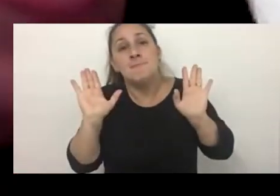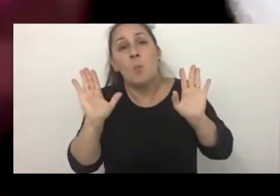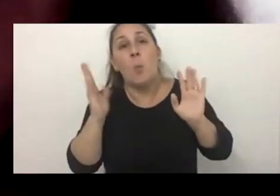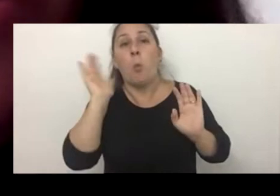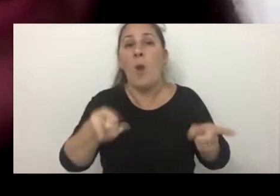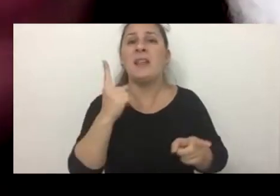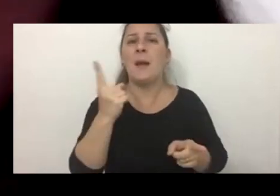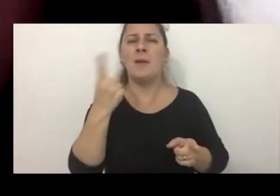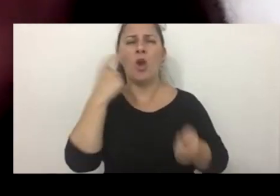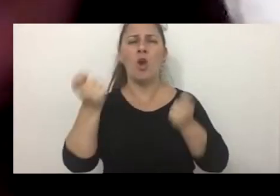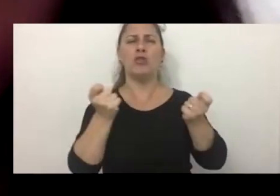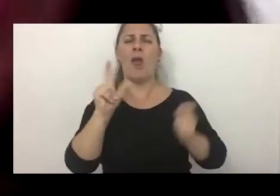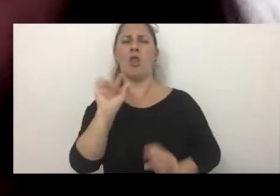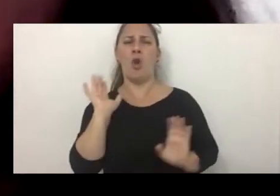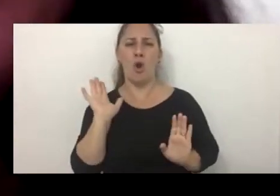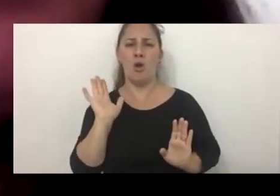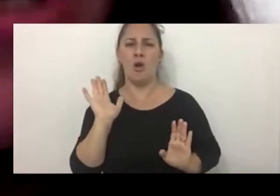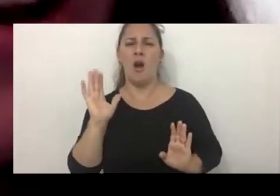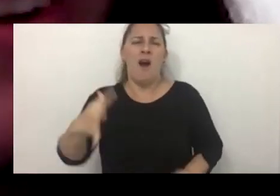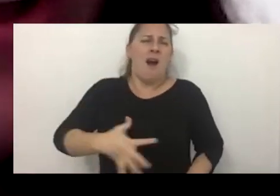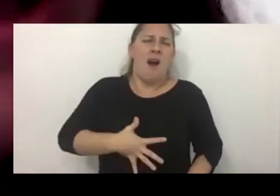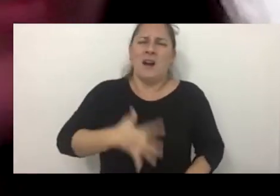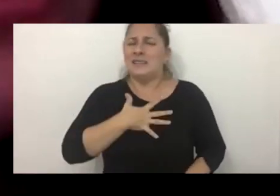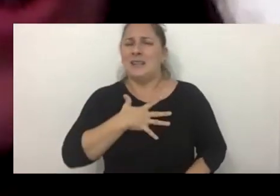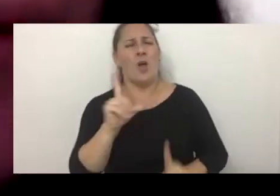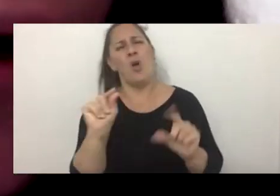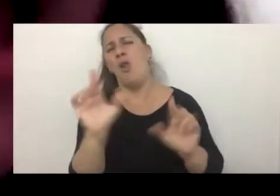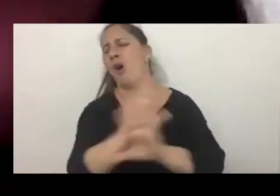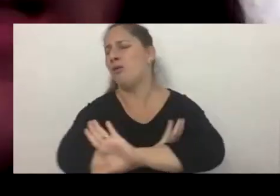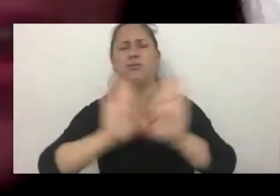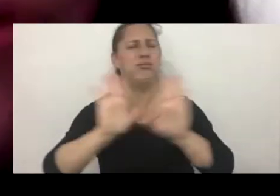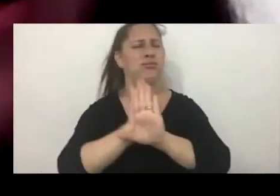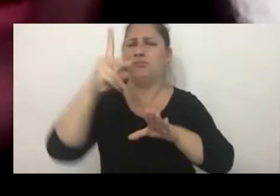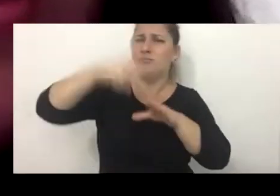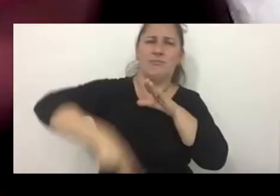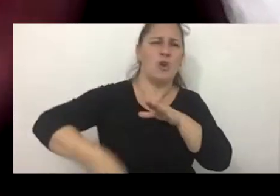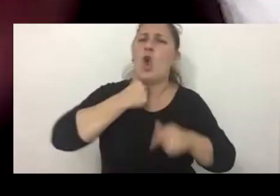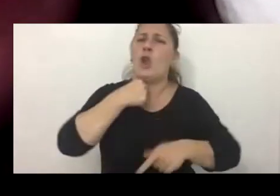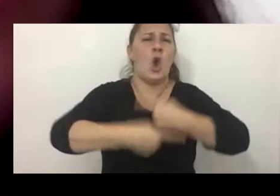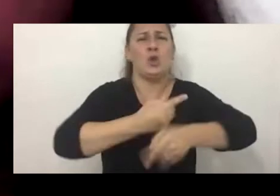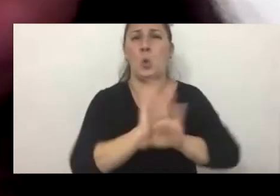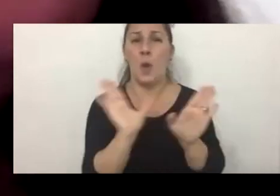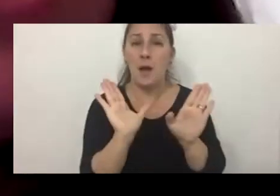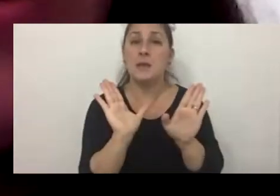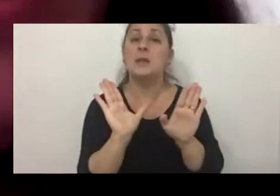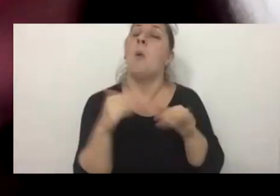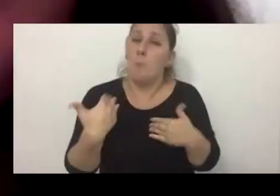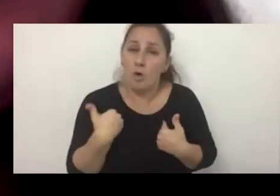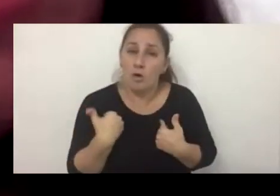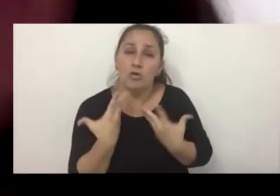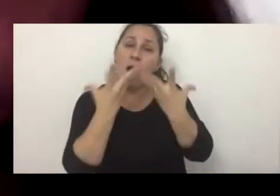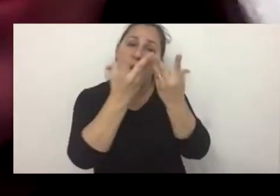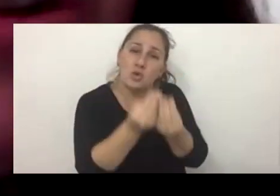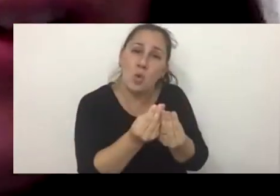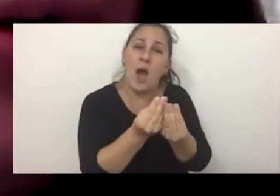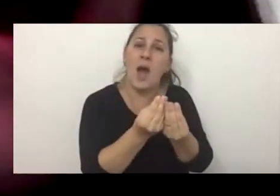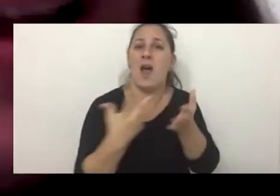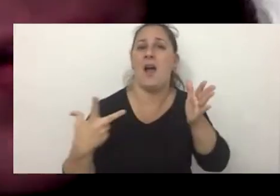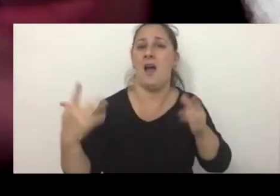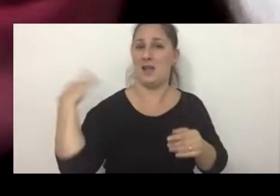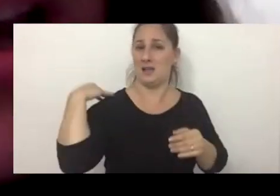desconocimiento de la sociedad en cuanto a qué pasa con las intervenciones cuando son por rutina y no son por necesidad, porque puede